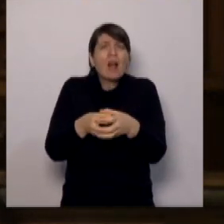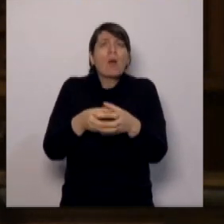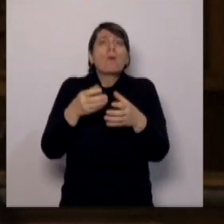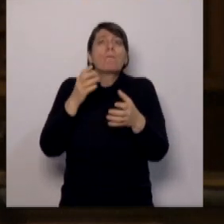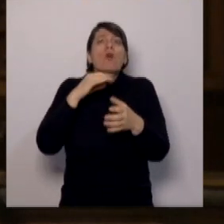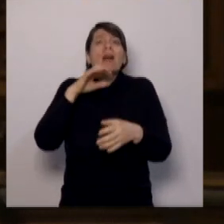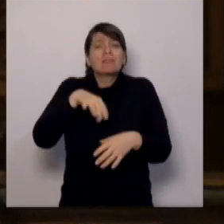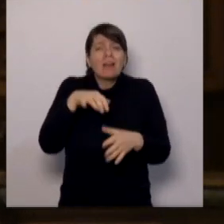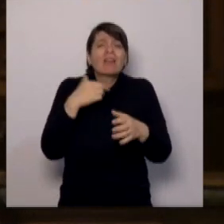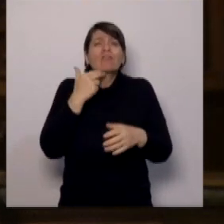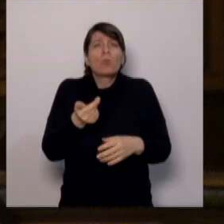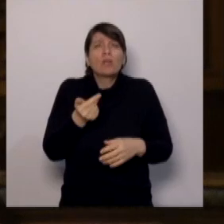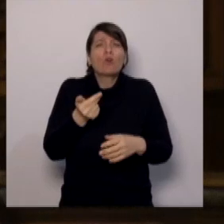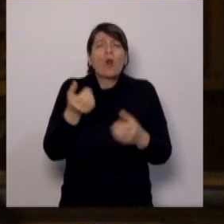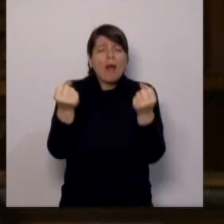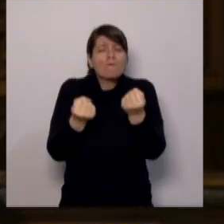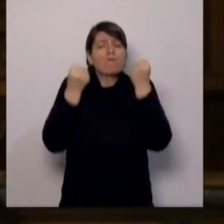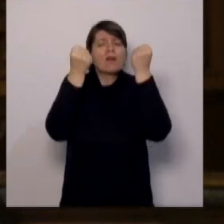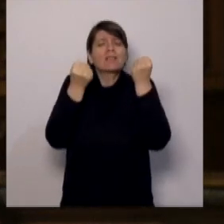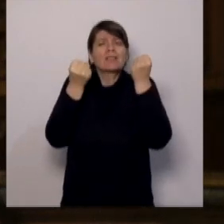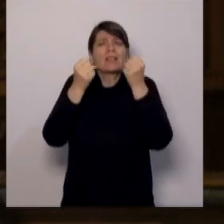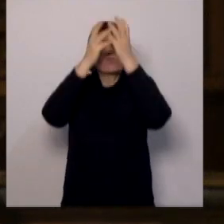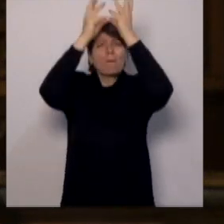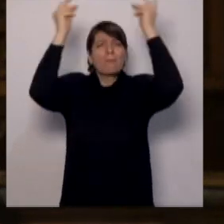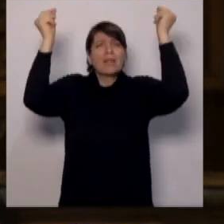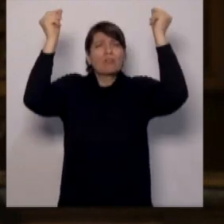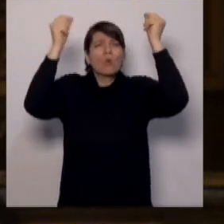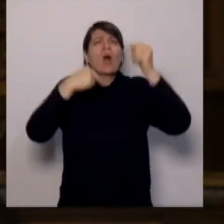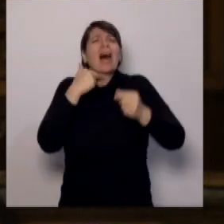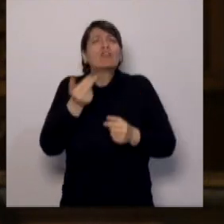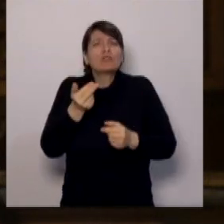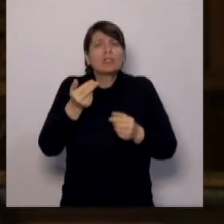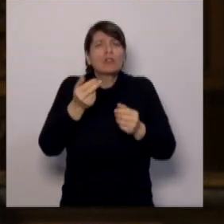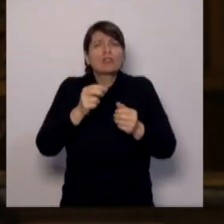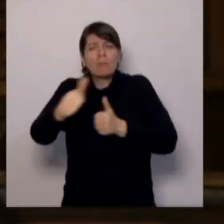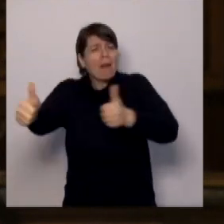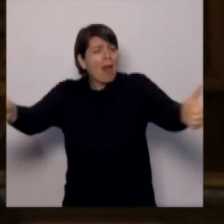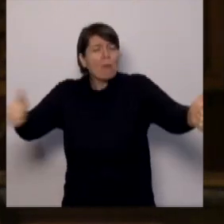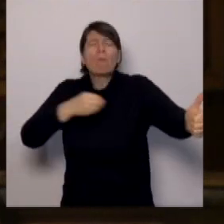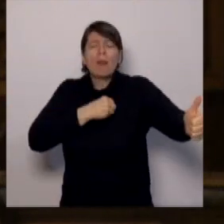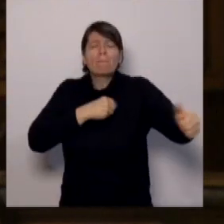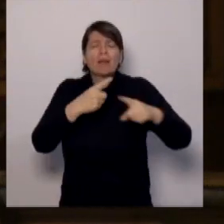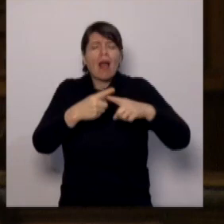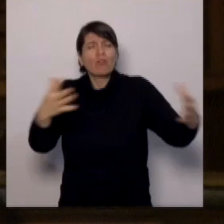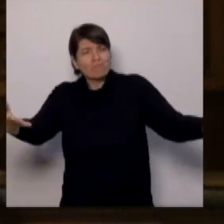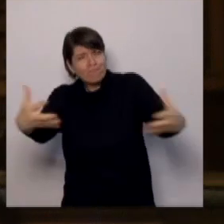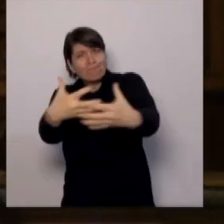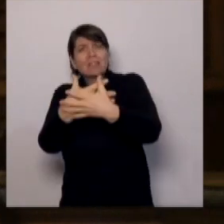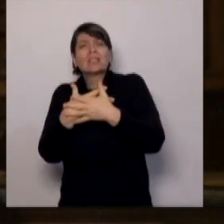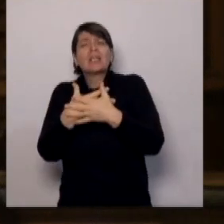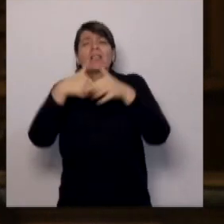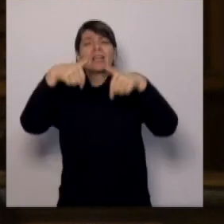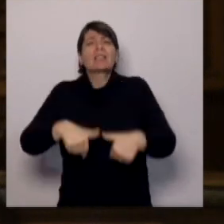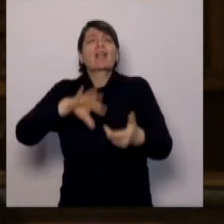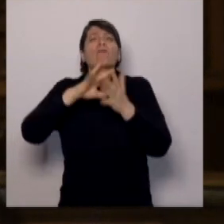por la sangre de tu Hijo y la fuerza de tu Espíritu a los hijos dispersos por el pecado. De este